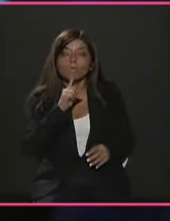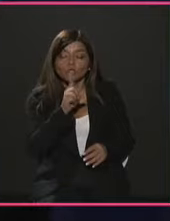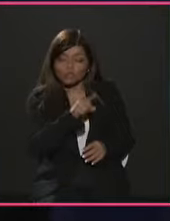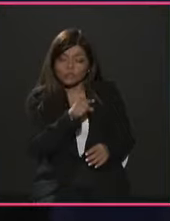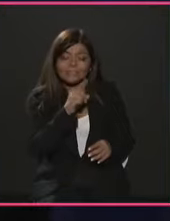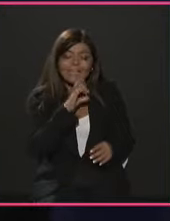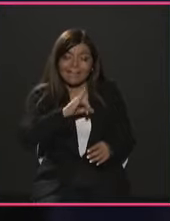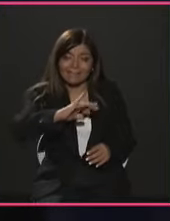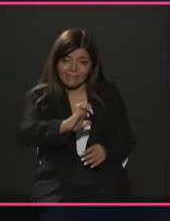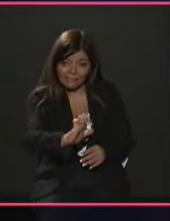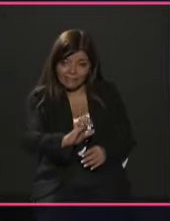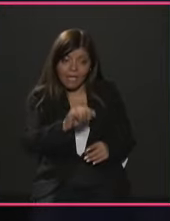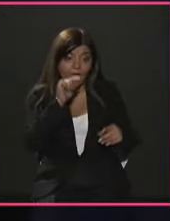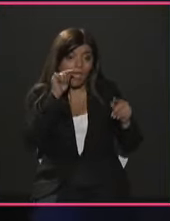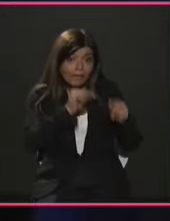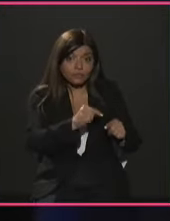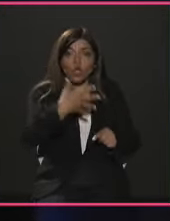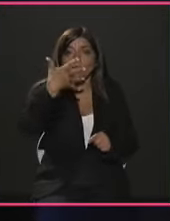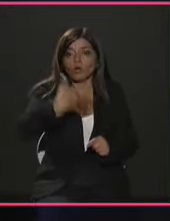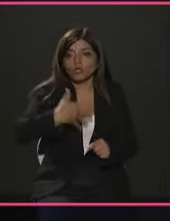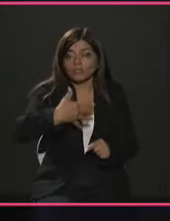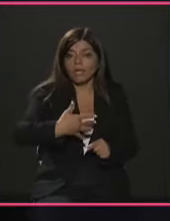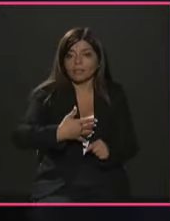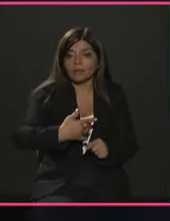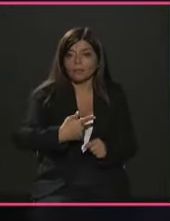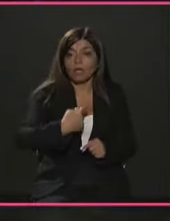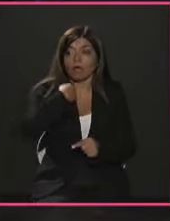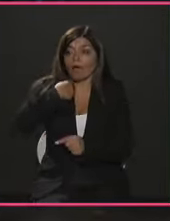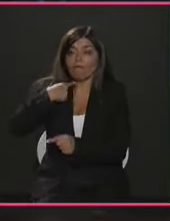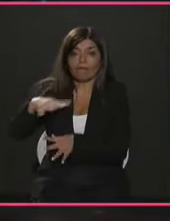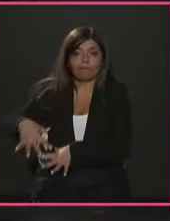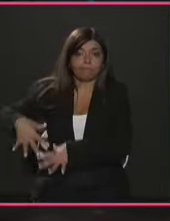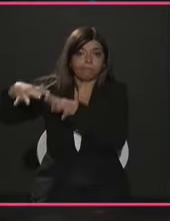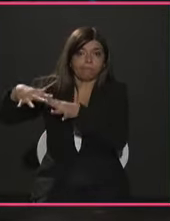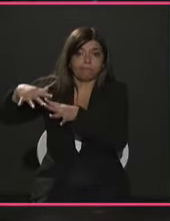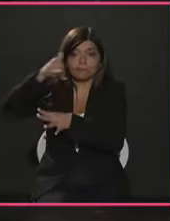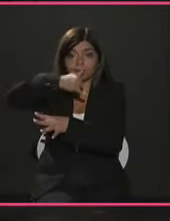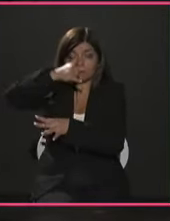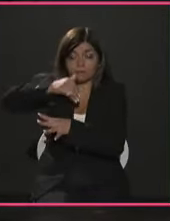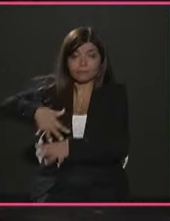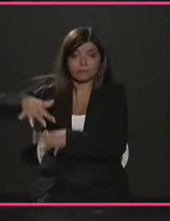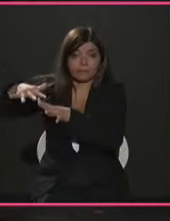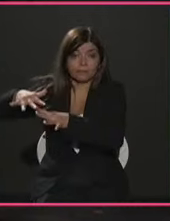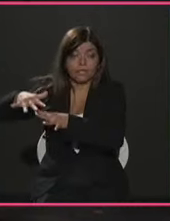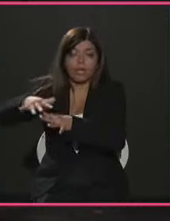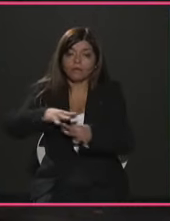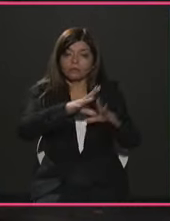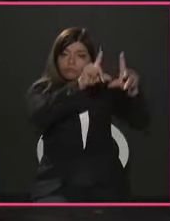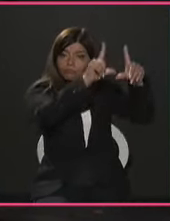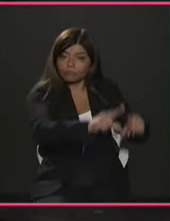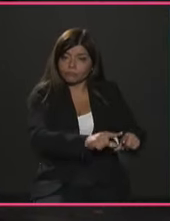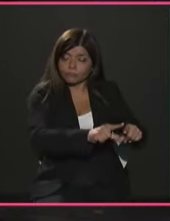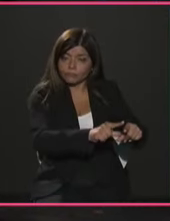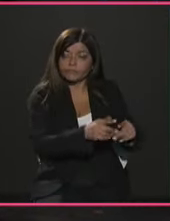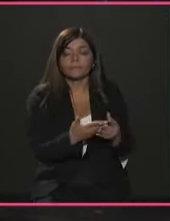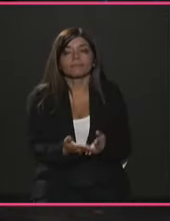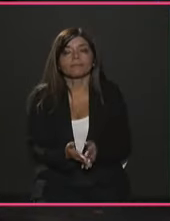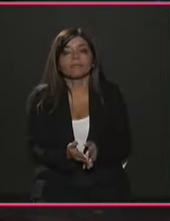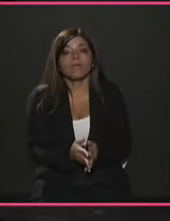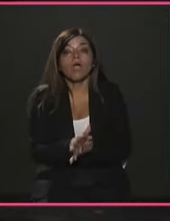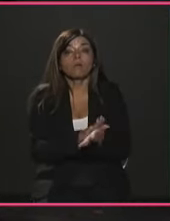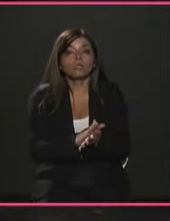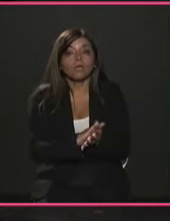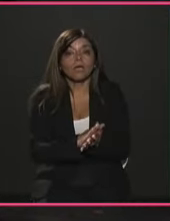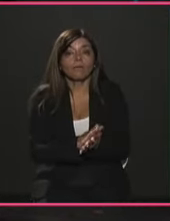cosas pueden tener un Impacto dramático en las niveles de misiones en cuanto al sector de deshechos la cultivo